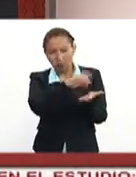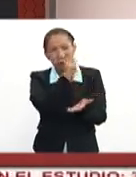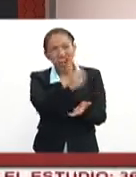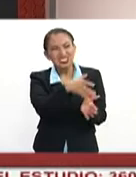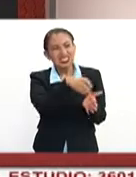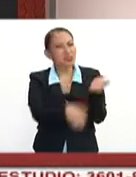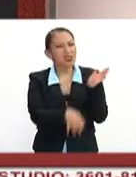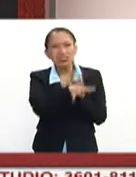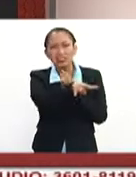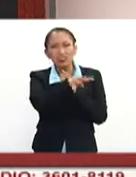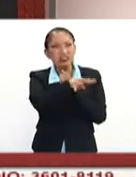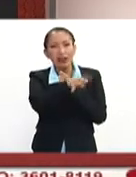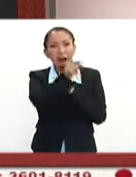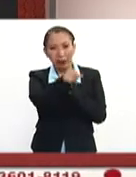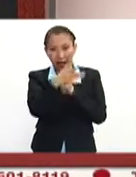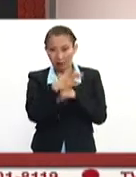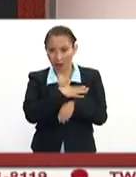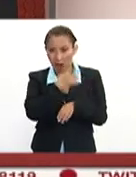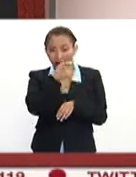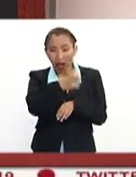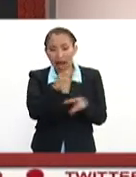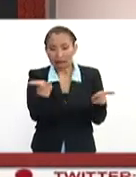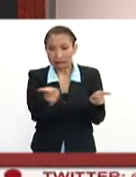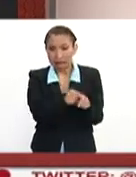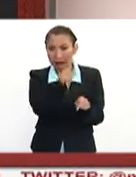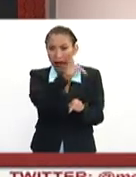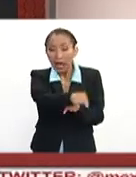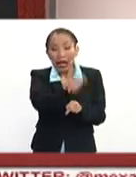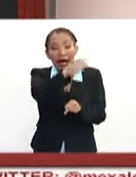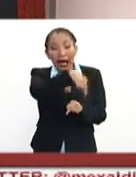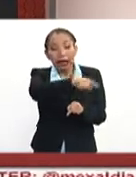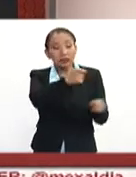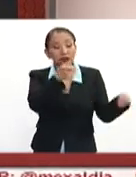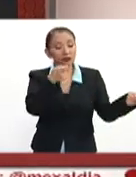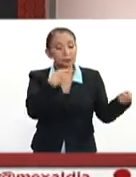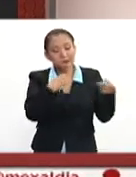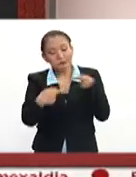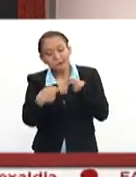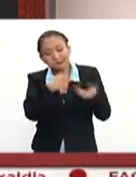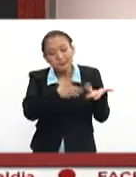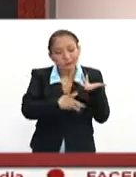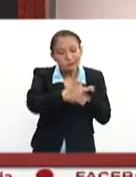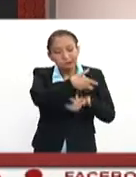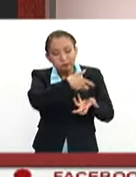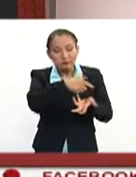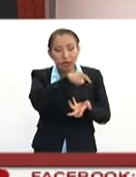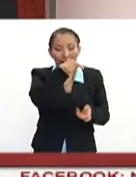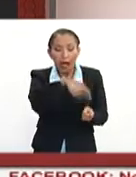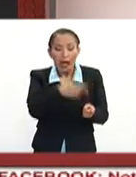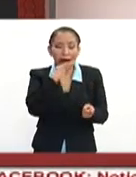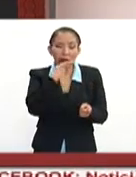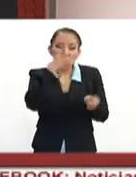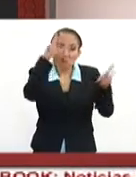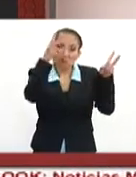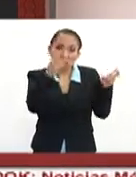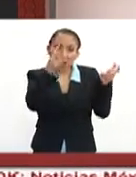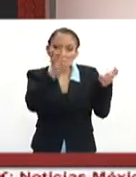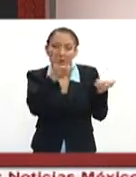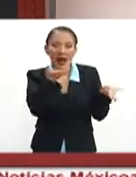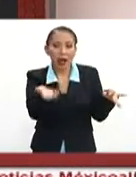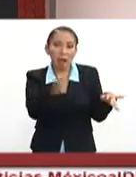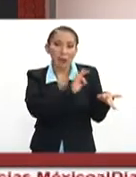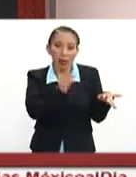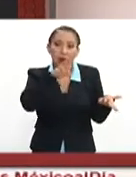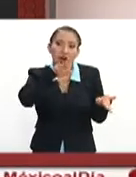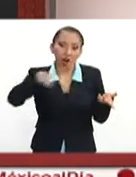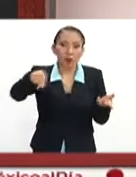este capítulo 19? Bueno, pues es en pocas palabras un panel de controversias donde se dirimen ahí asuntos que